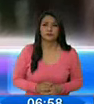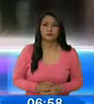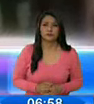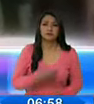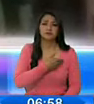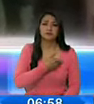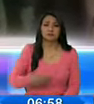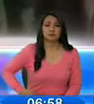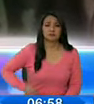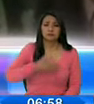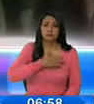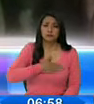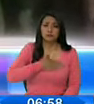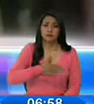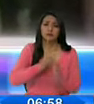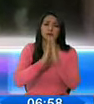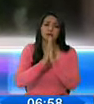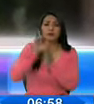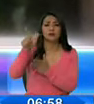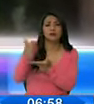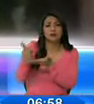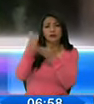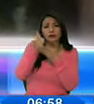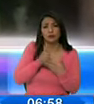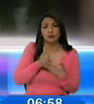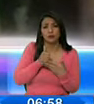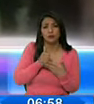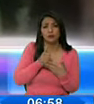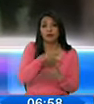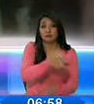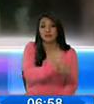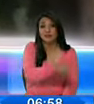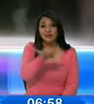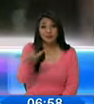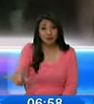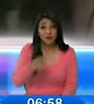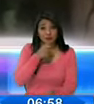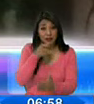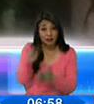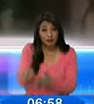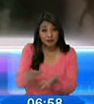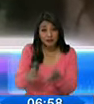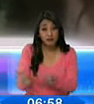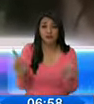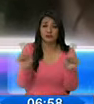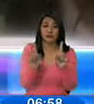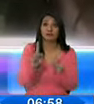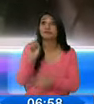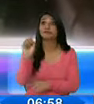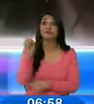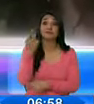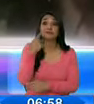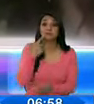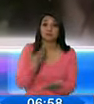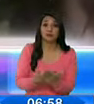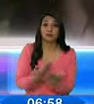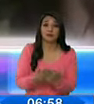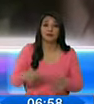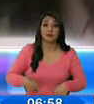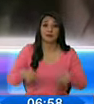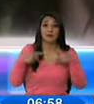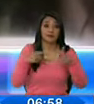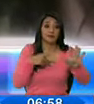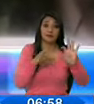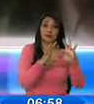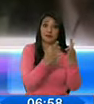nos dé la mano. Que no nos pase lo que nos pasó a los periodistas. Esta es la única prueba de vida que los familiares de Óscar y